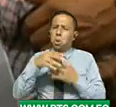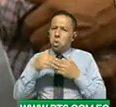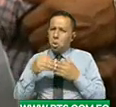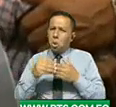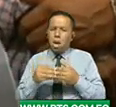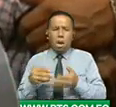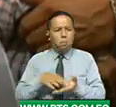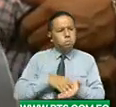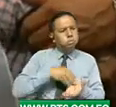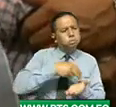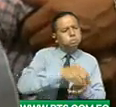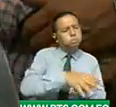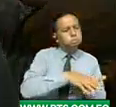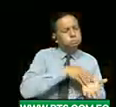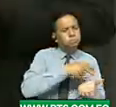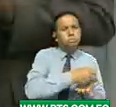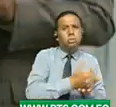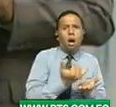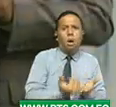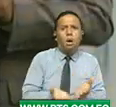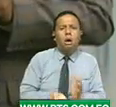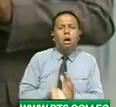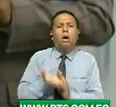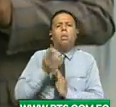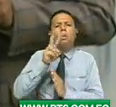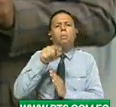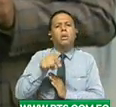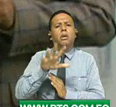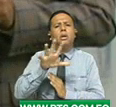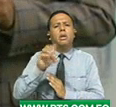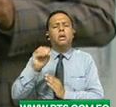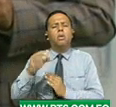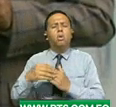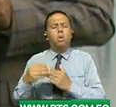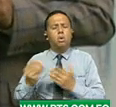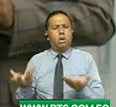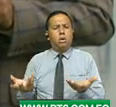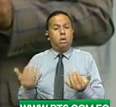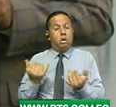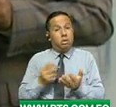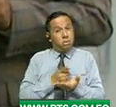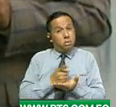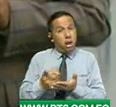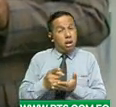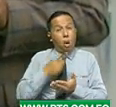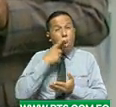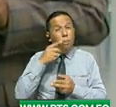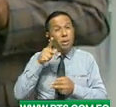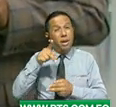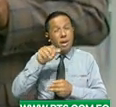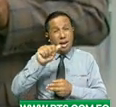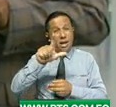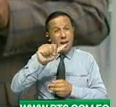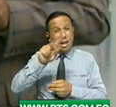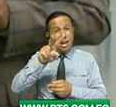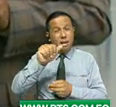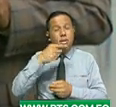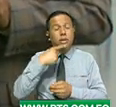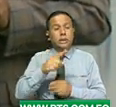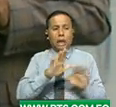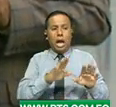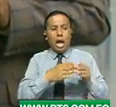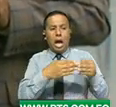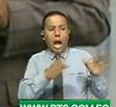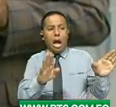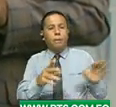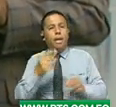está sobrepasando los $2,500. Esta semana el ministro Pedro Álava anunció la apertura de líneas de crédito a través de Banecuador. A